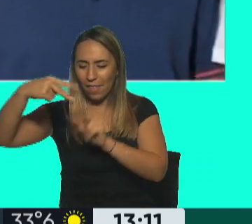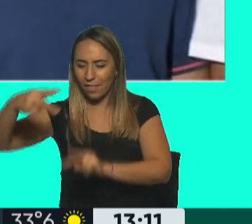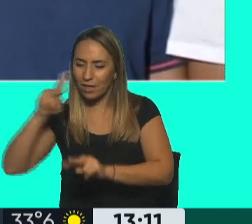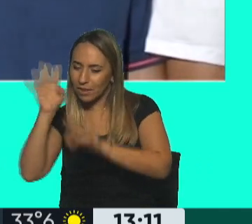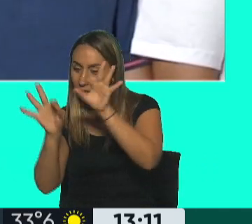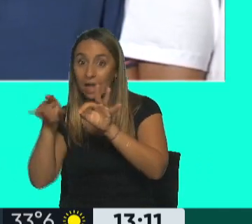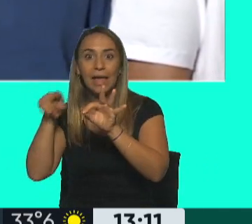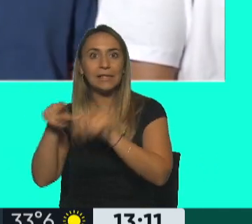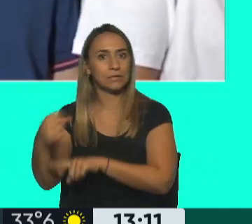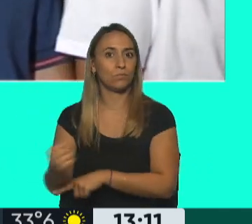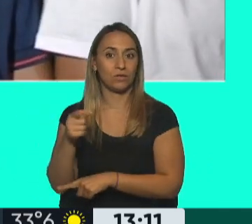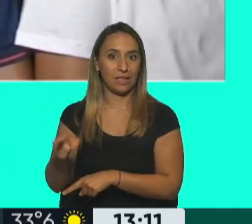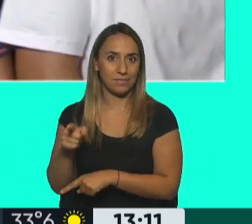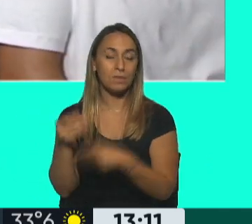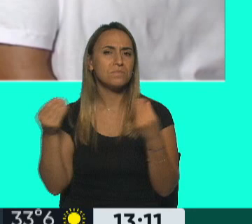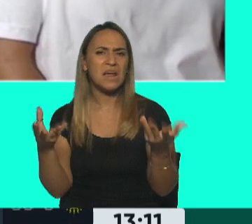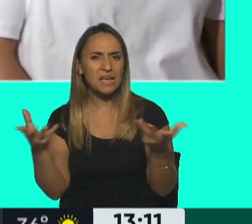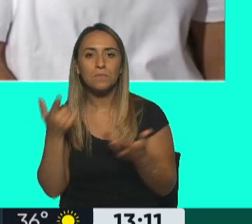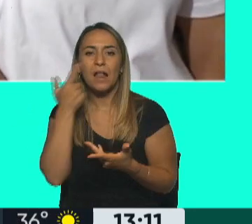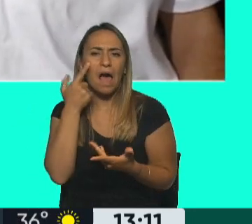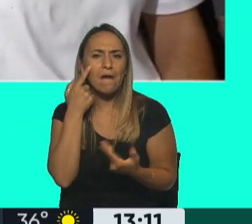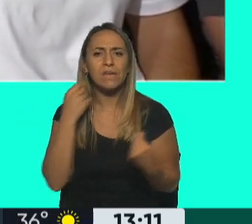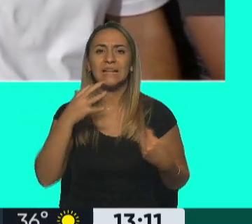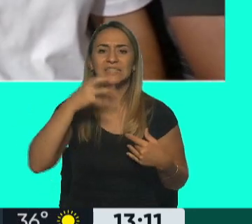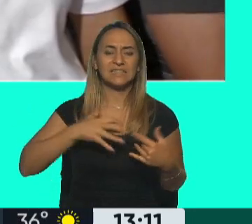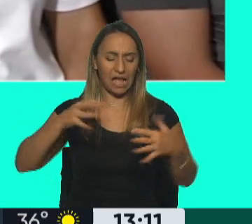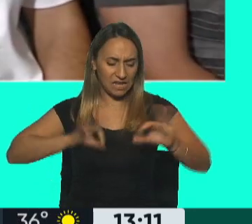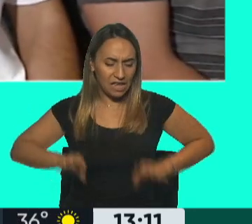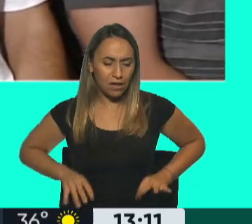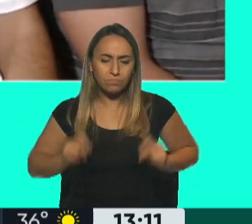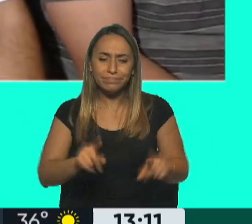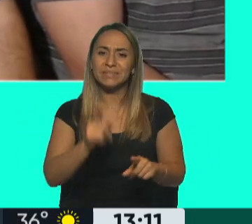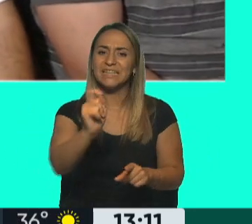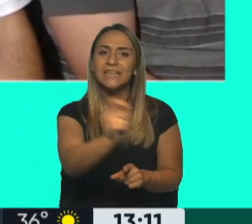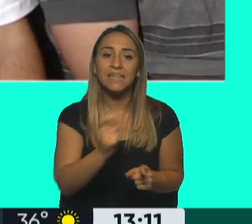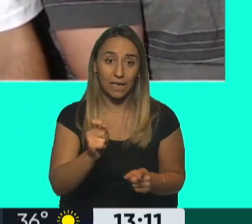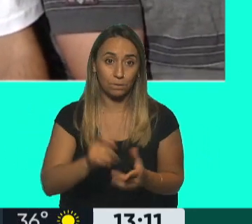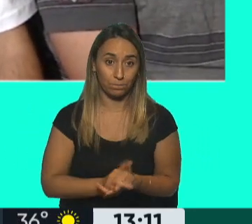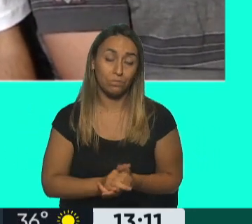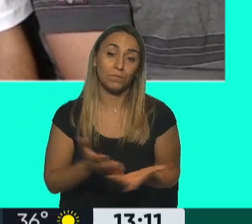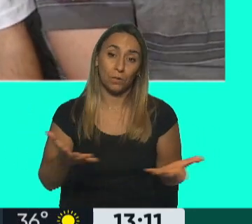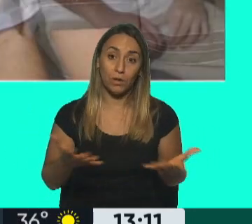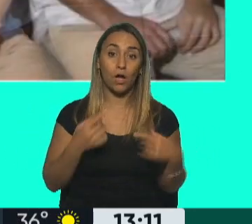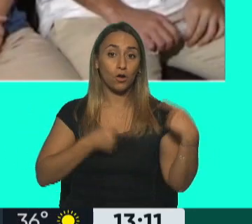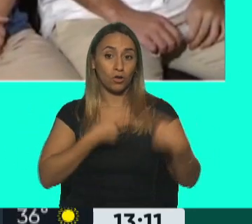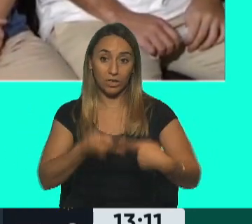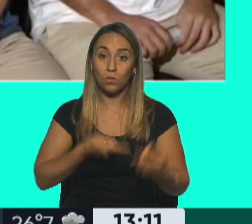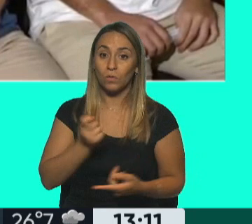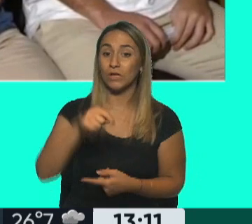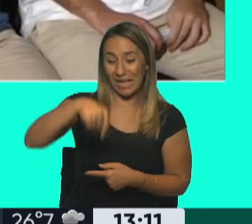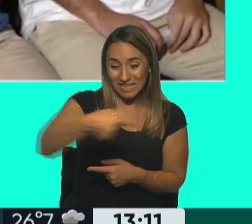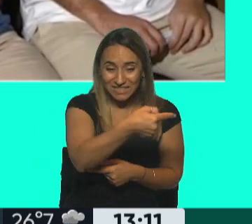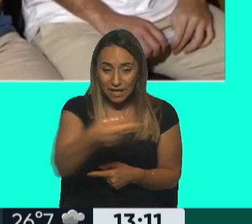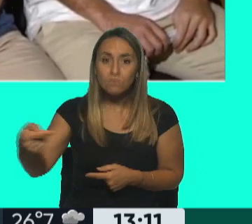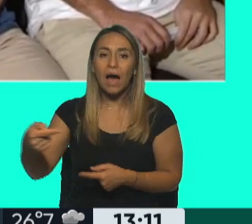se haga una reconstrucción de la escena y de la sangre de esas prendas continúa este juicio decíamos una semana muy técnica con detalles